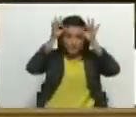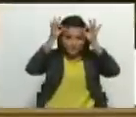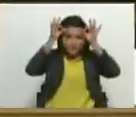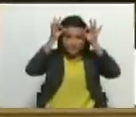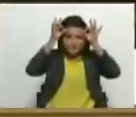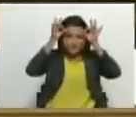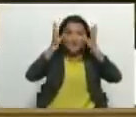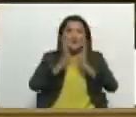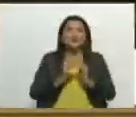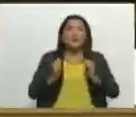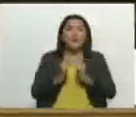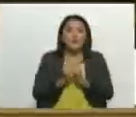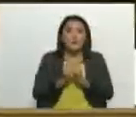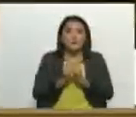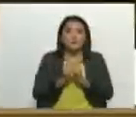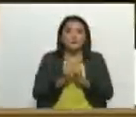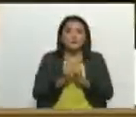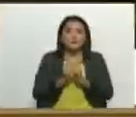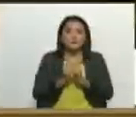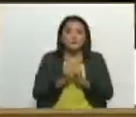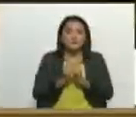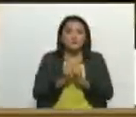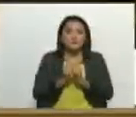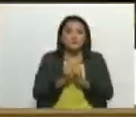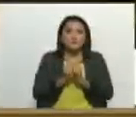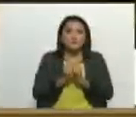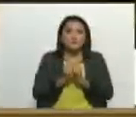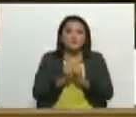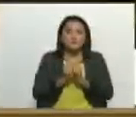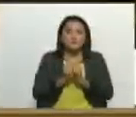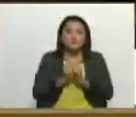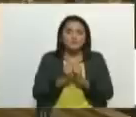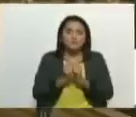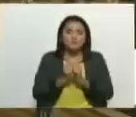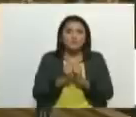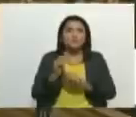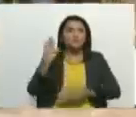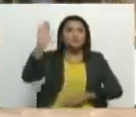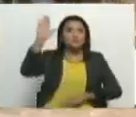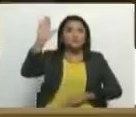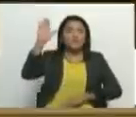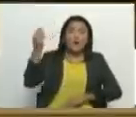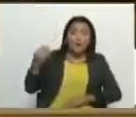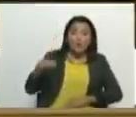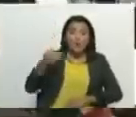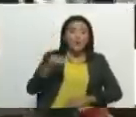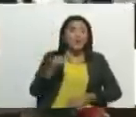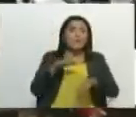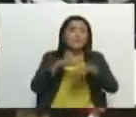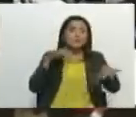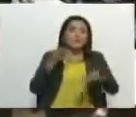estado Anzoátegui, sírvanse manifestarlo con la señal de costumbre. Aprobado por unanimidad.